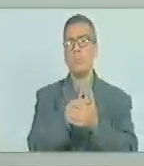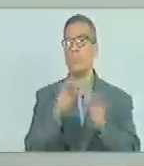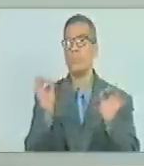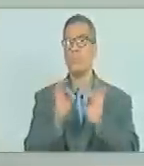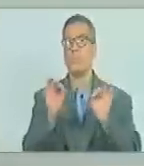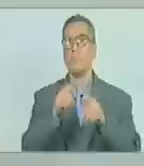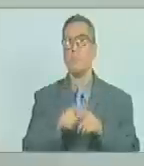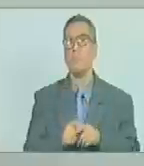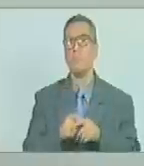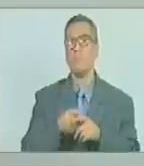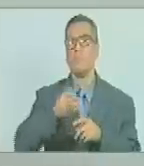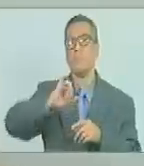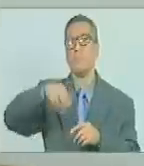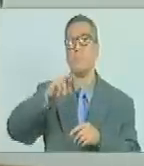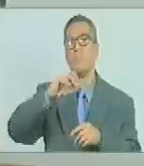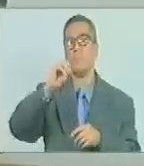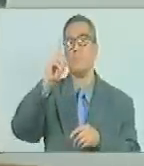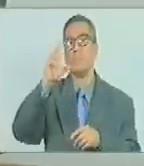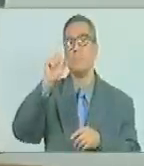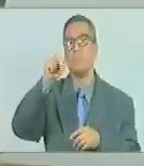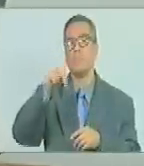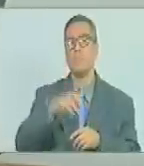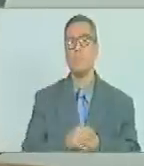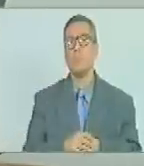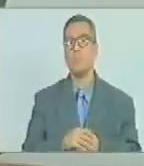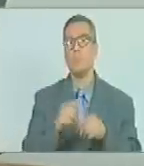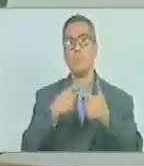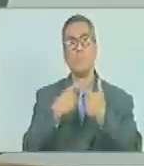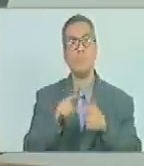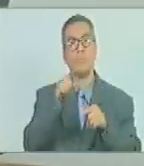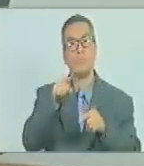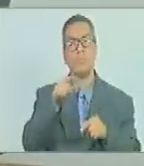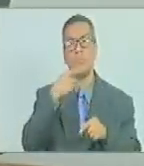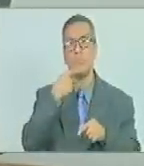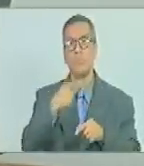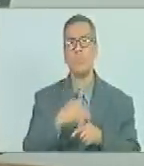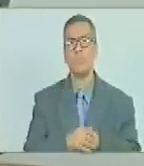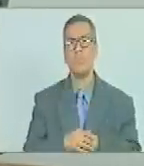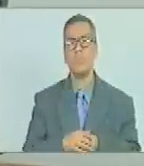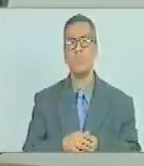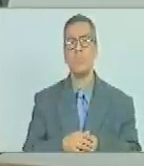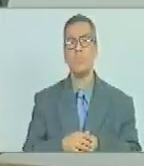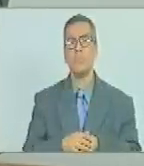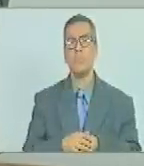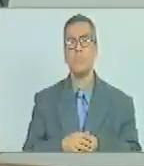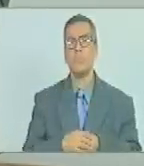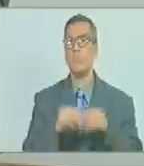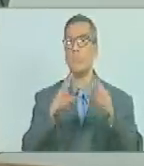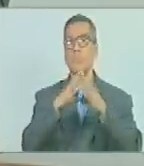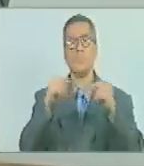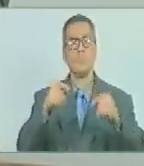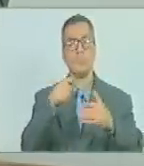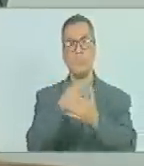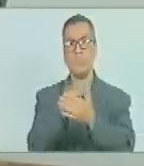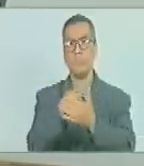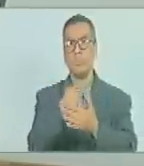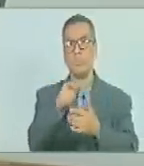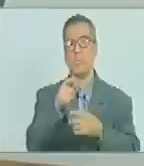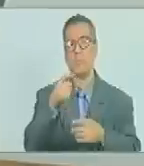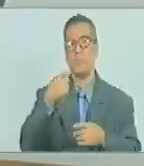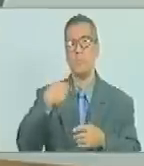a Jordan Goodrow. Pero aquí dice, todo el dinero